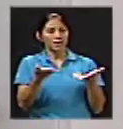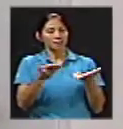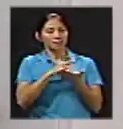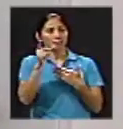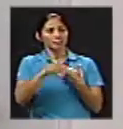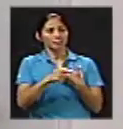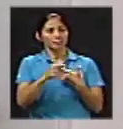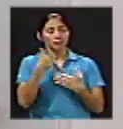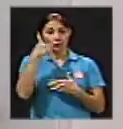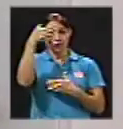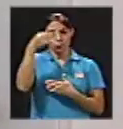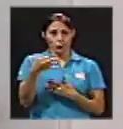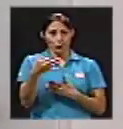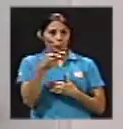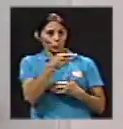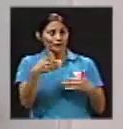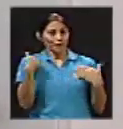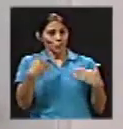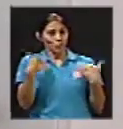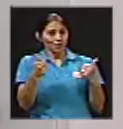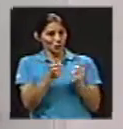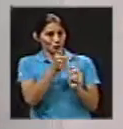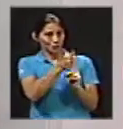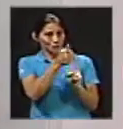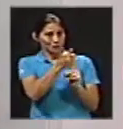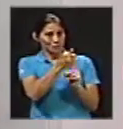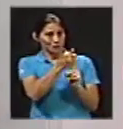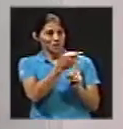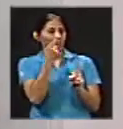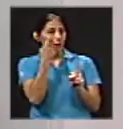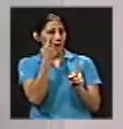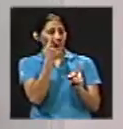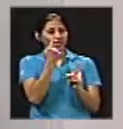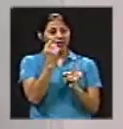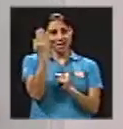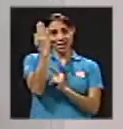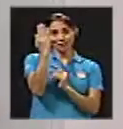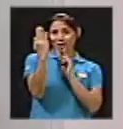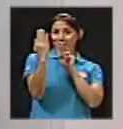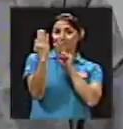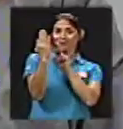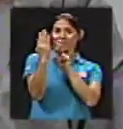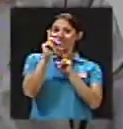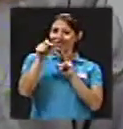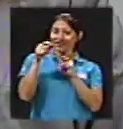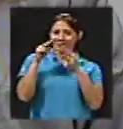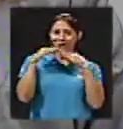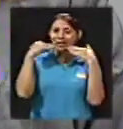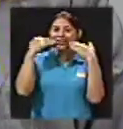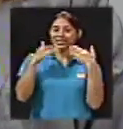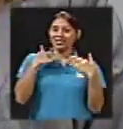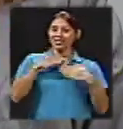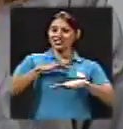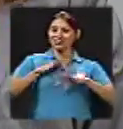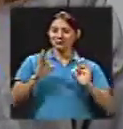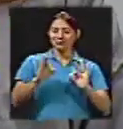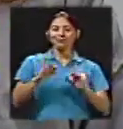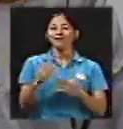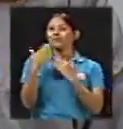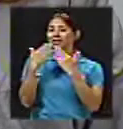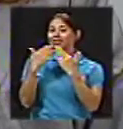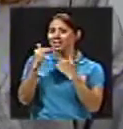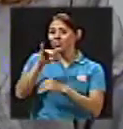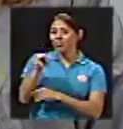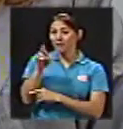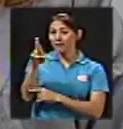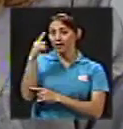creo que usted debe estar muy contenta con usted misma. Cuando se ve en el espejo, debe sonreír. Muchas gracias, Juan Rafael. Para mí es un gran